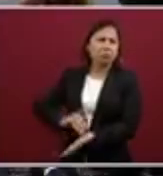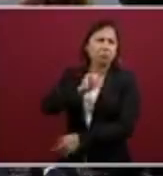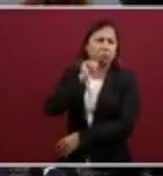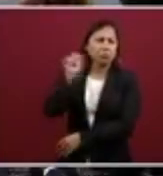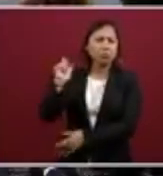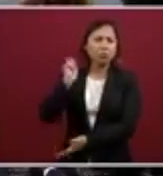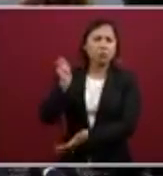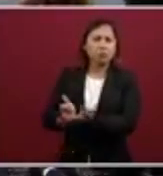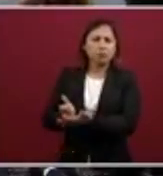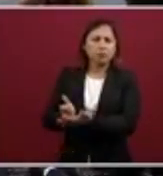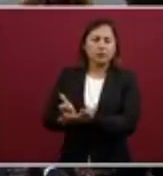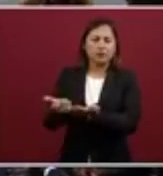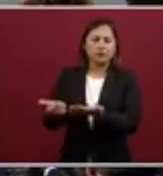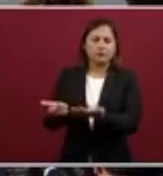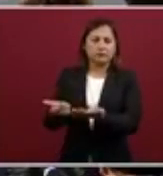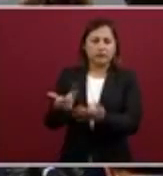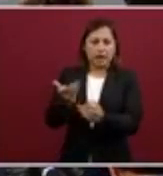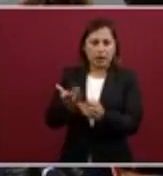Entonces, eso ya se termina.